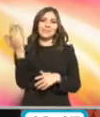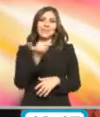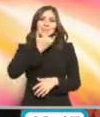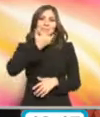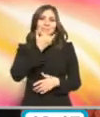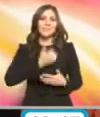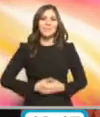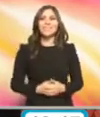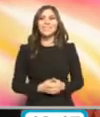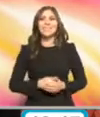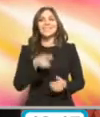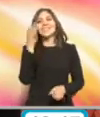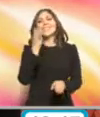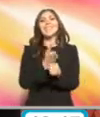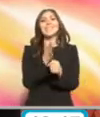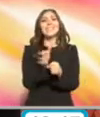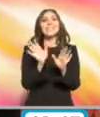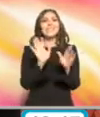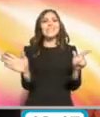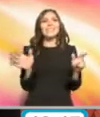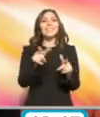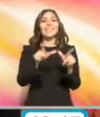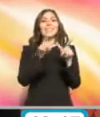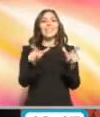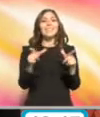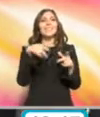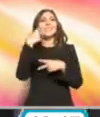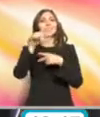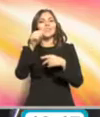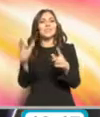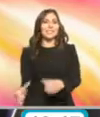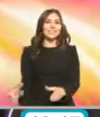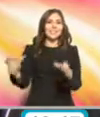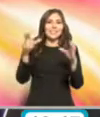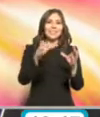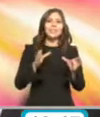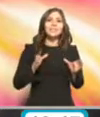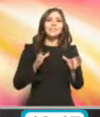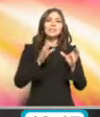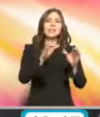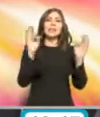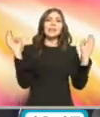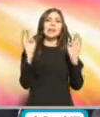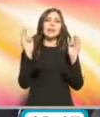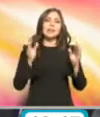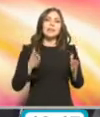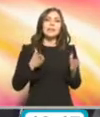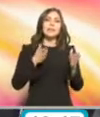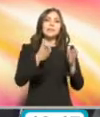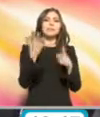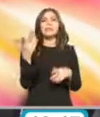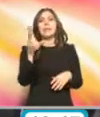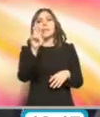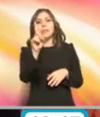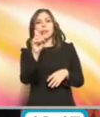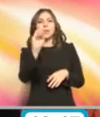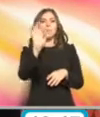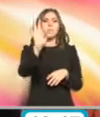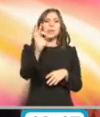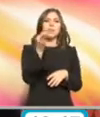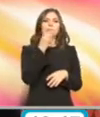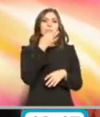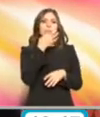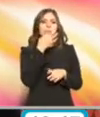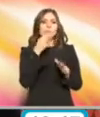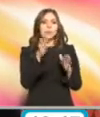Ok, Ahí está. Ya que lo tenemos así, lo vamos a meter en un refractario a refrigeración por aproximadamente unos 30, 40 minutos y nos va